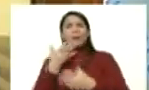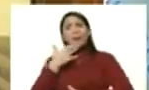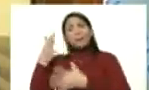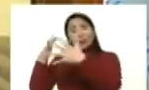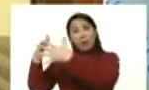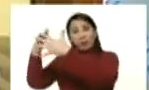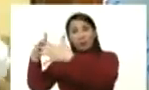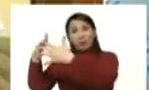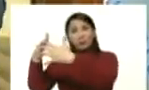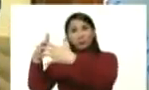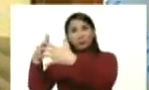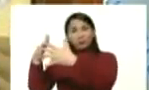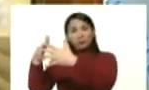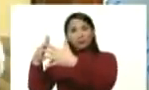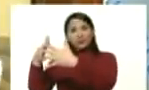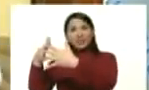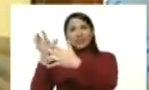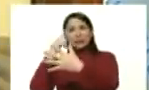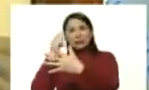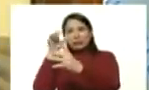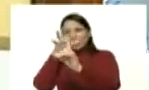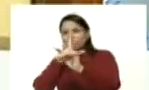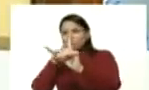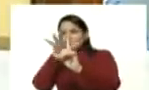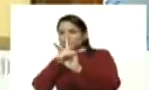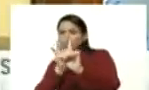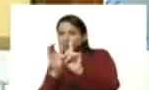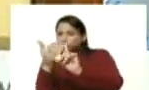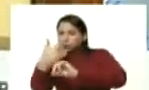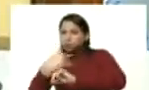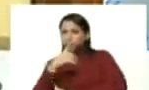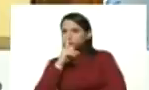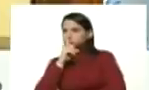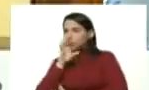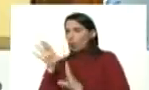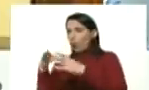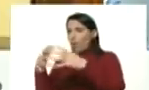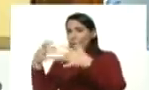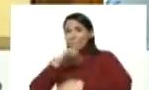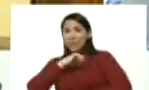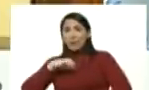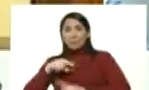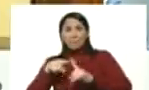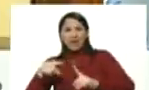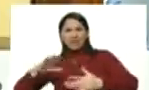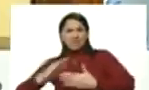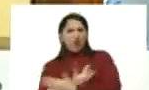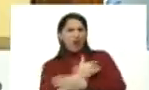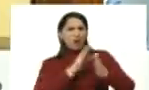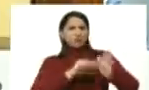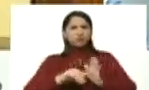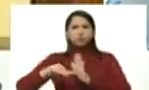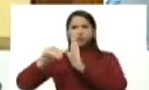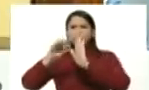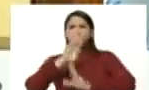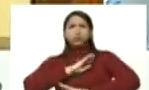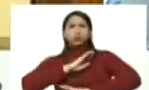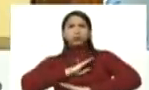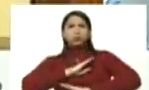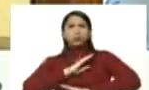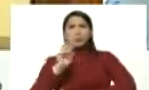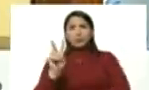Unidos, que se confabulan con sectores privados para confiscar bienes